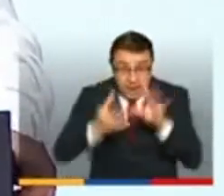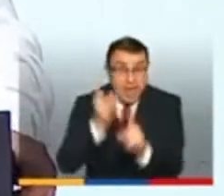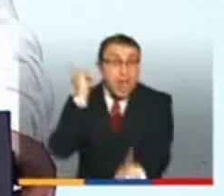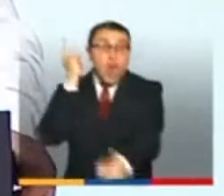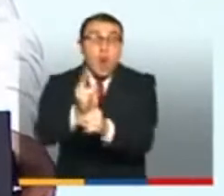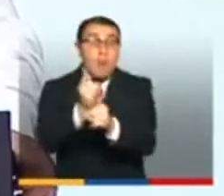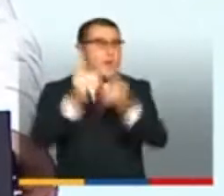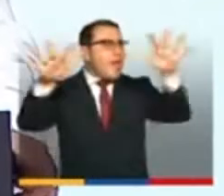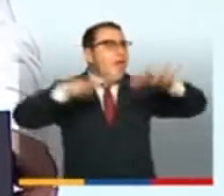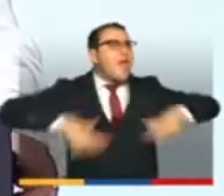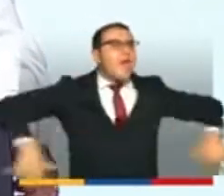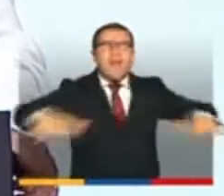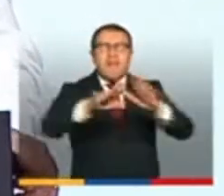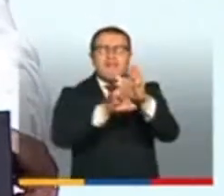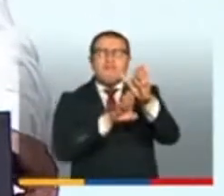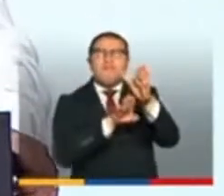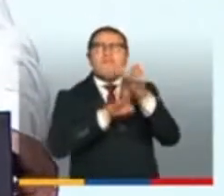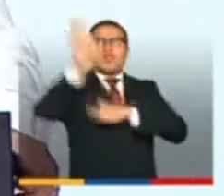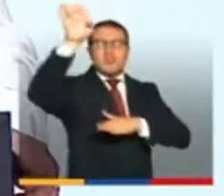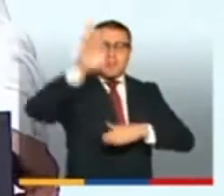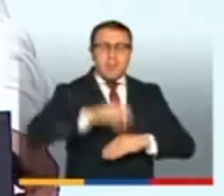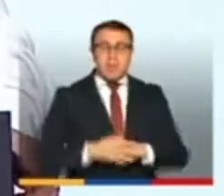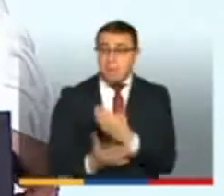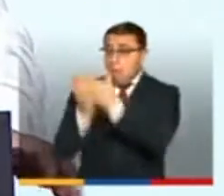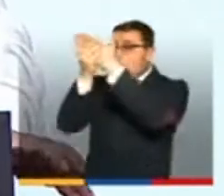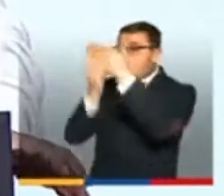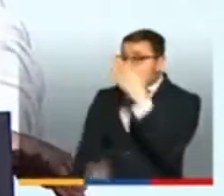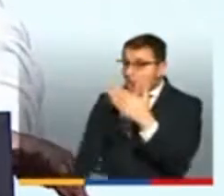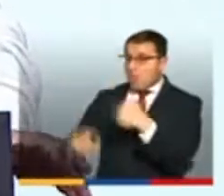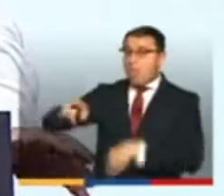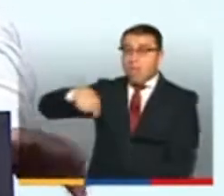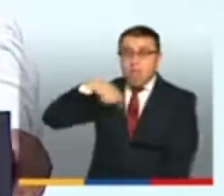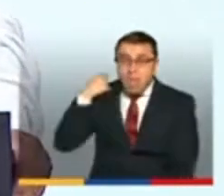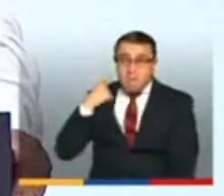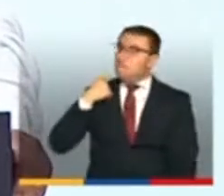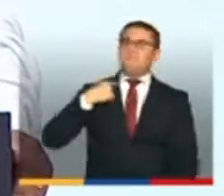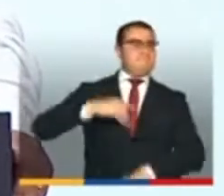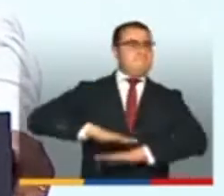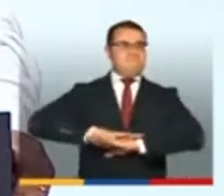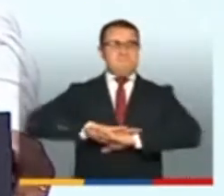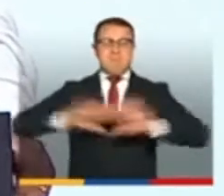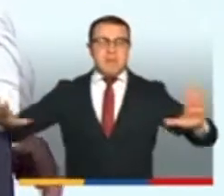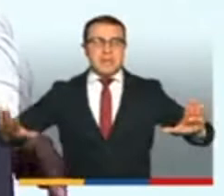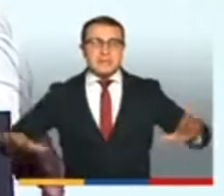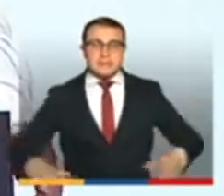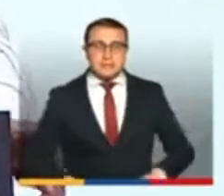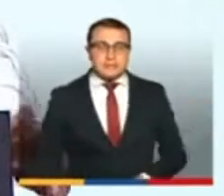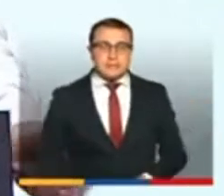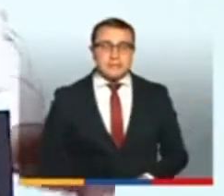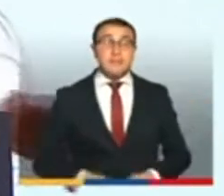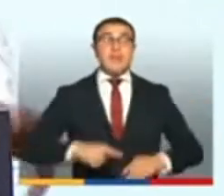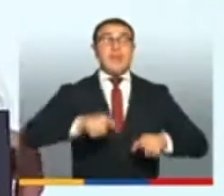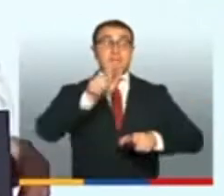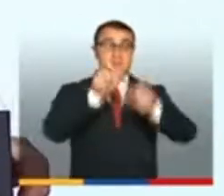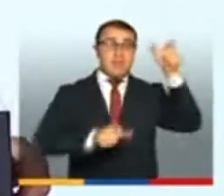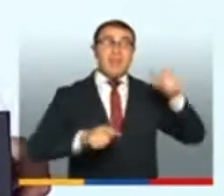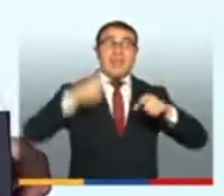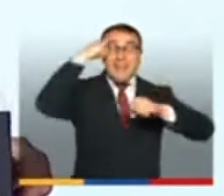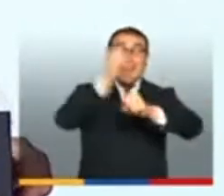aquí derrotaremos la pobreza aquí derrotaremos la desilusión